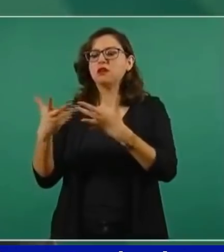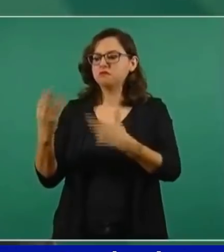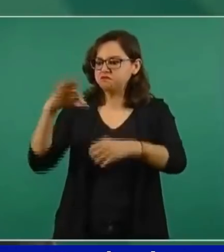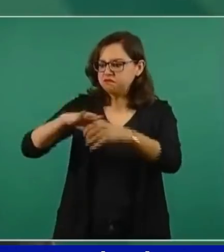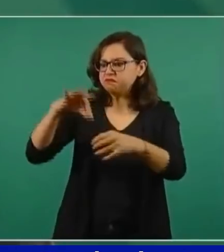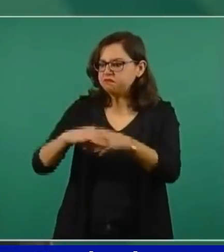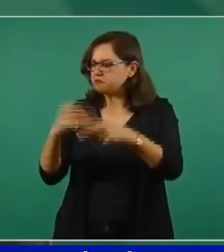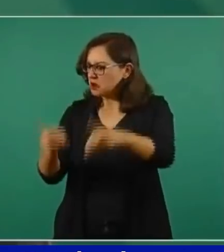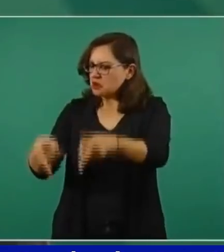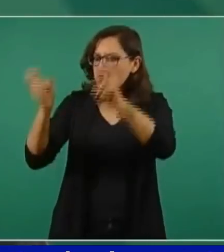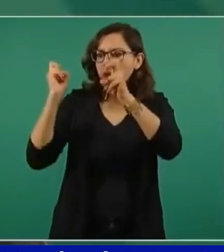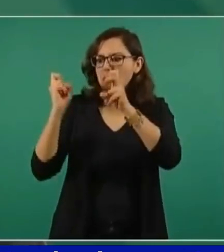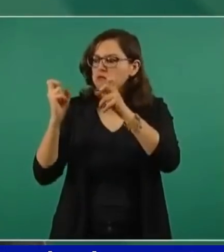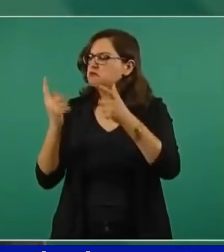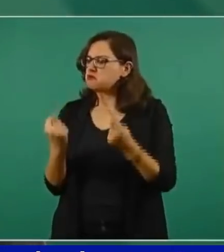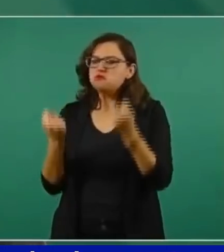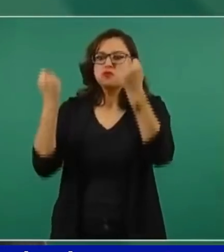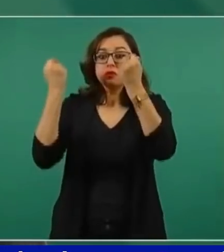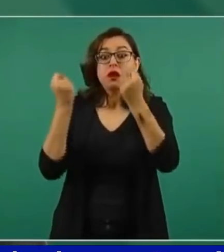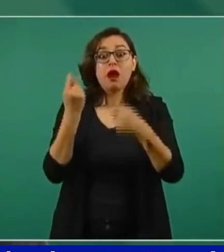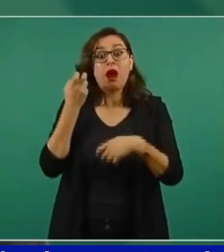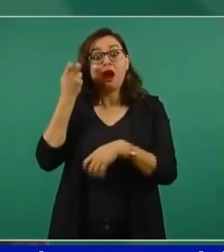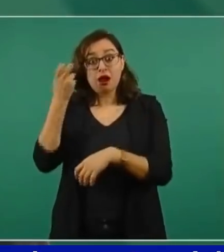la elección.